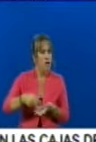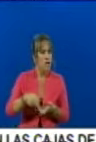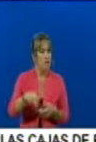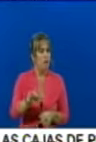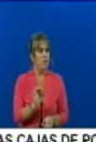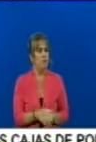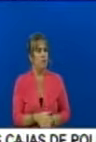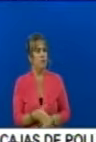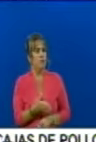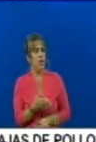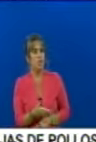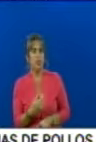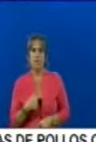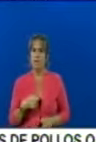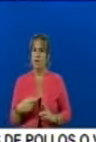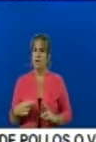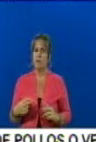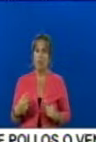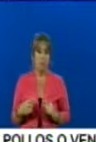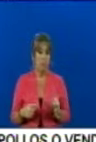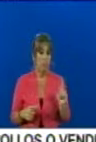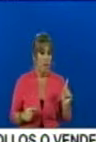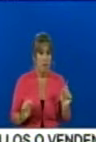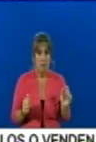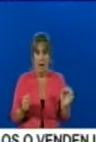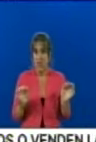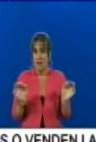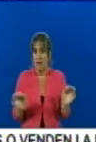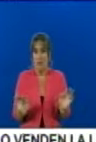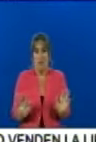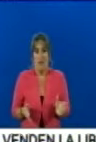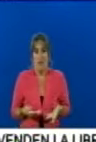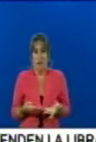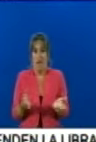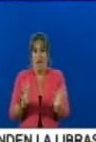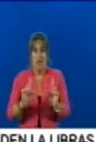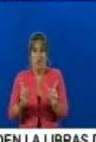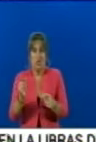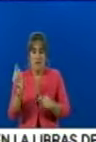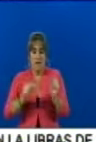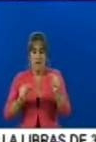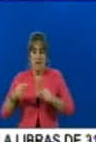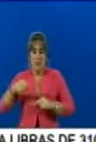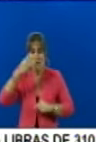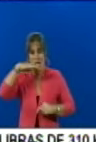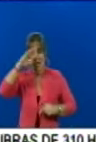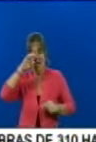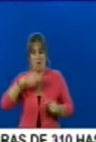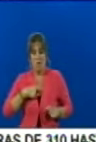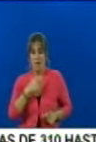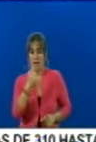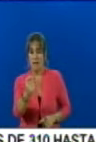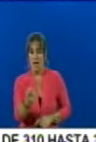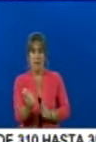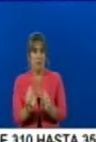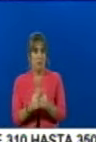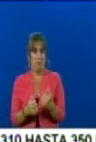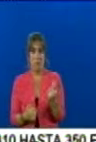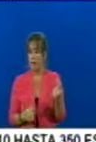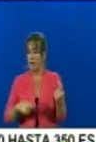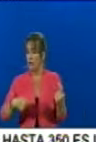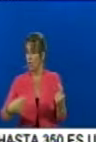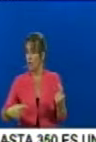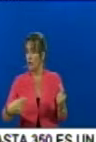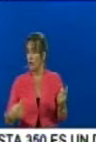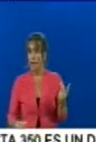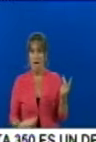habido un nivel de respuesta. Pero la política del BAN sigue siendo la misma, garantizarle a todos los consumidores del país su BAN de cada día, y